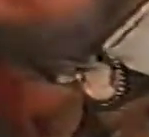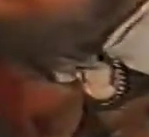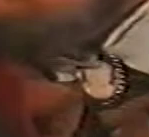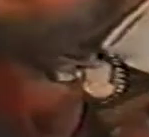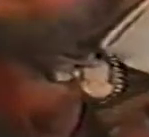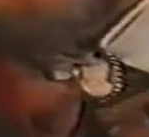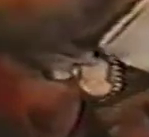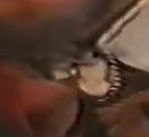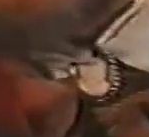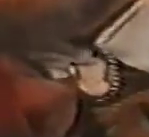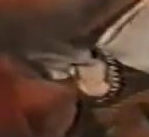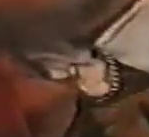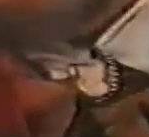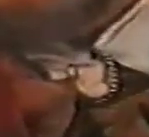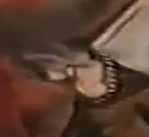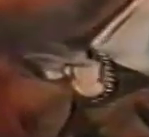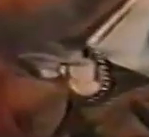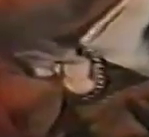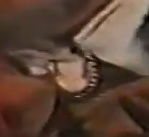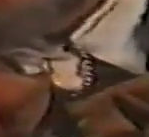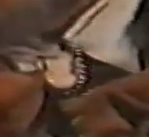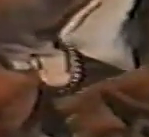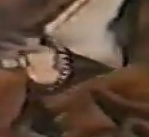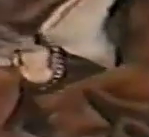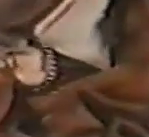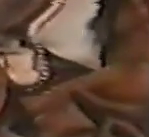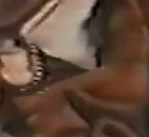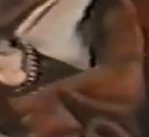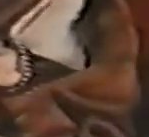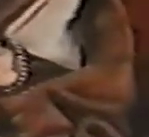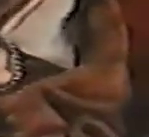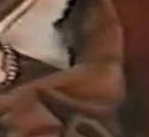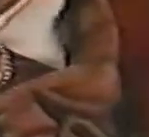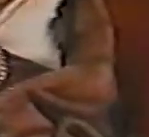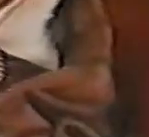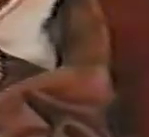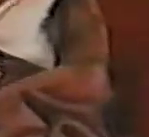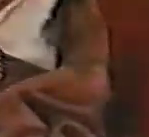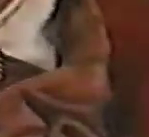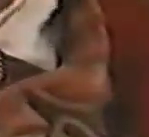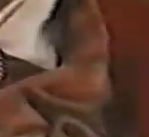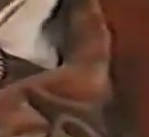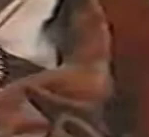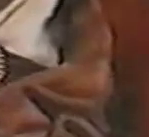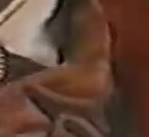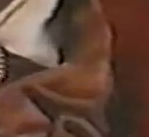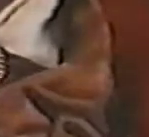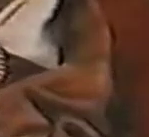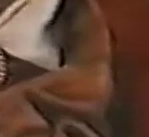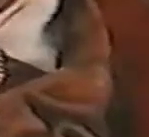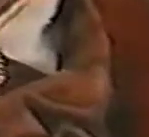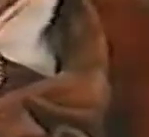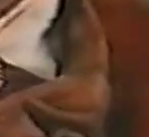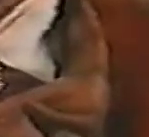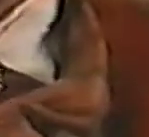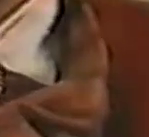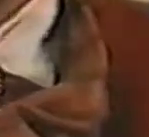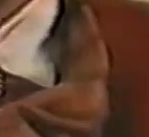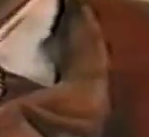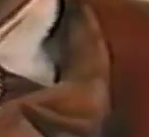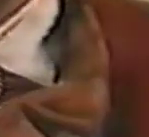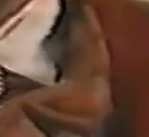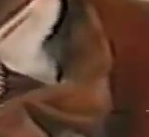algunos detalles habrán cambiado. Pero sabiéndolo, no lo veo. No puedo